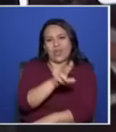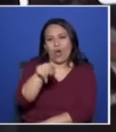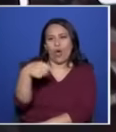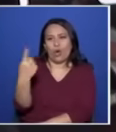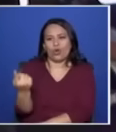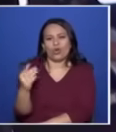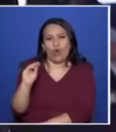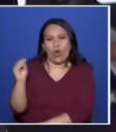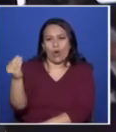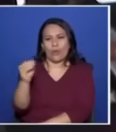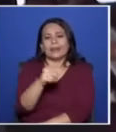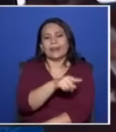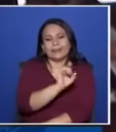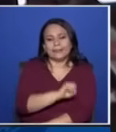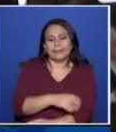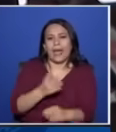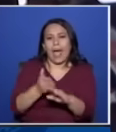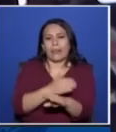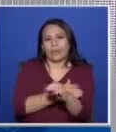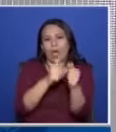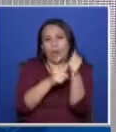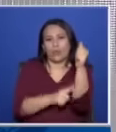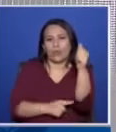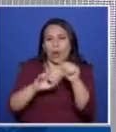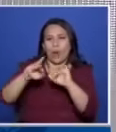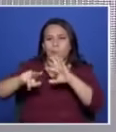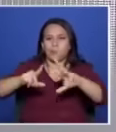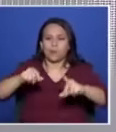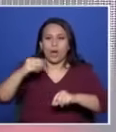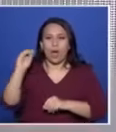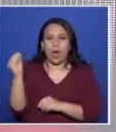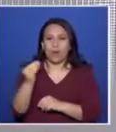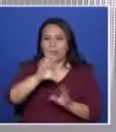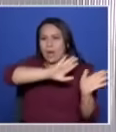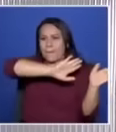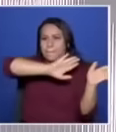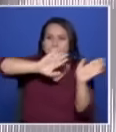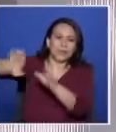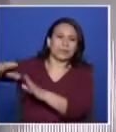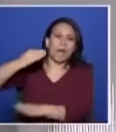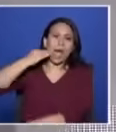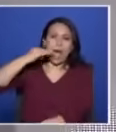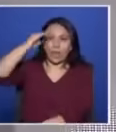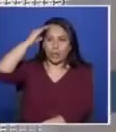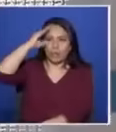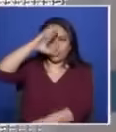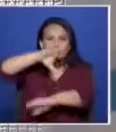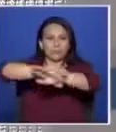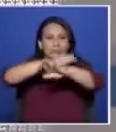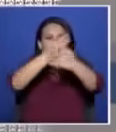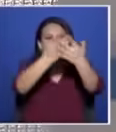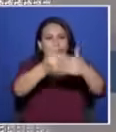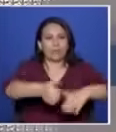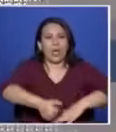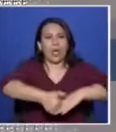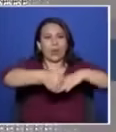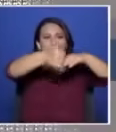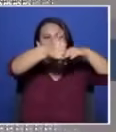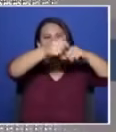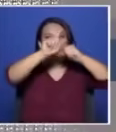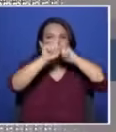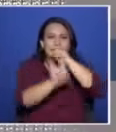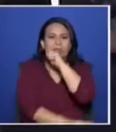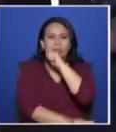robo agravado y otros antecedentes más. Los menores fueron aislados mientras que el adulto fue llevado ante las autoridades judiciales para